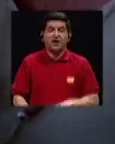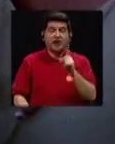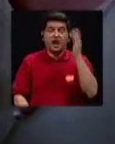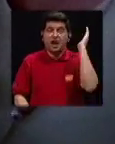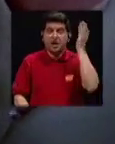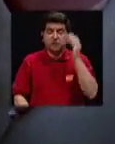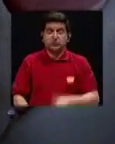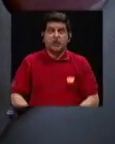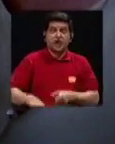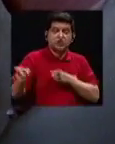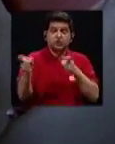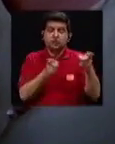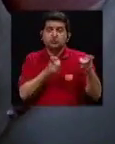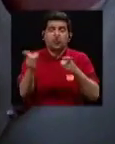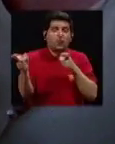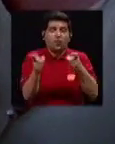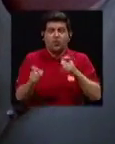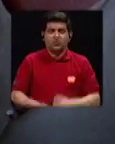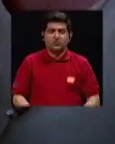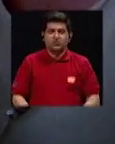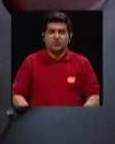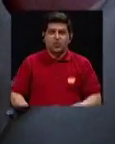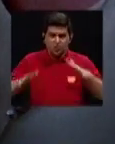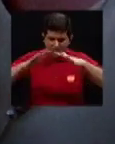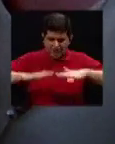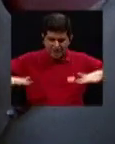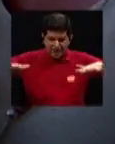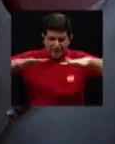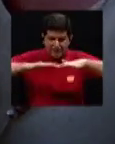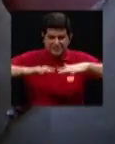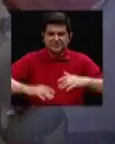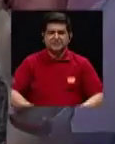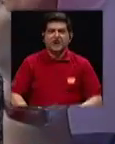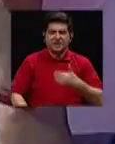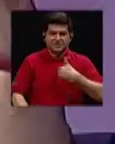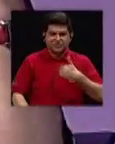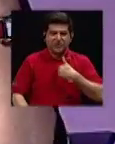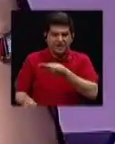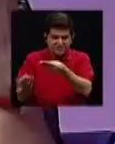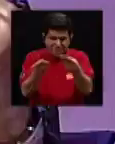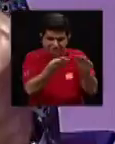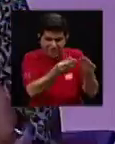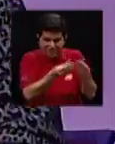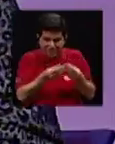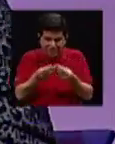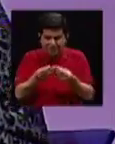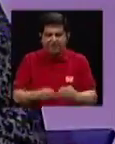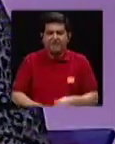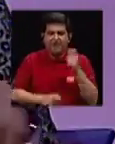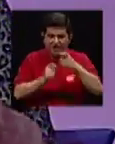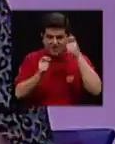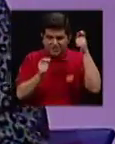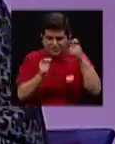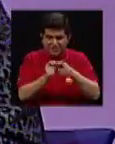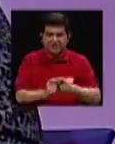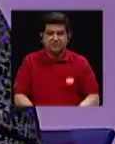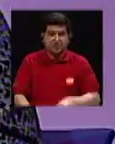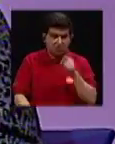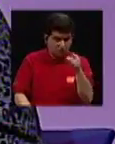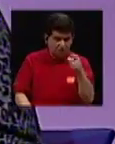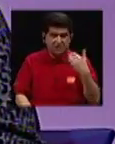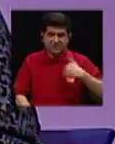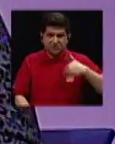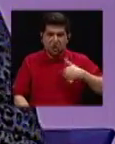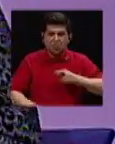tiene sobre Esas mujeres es un discurso de control de de soberanía eh territorial sobre una